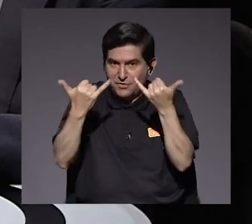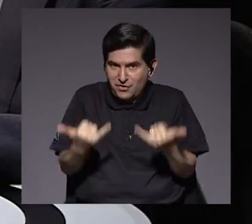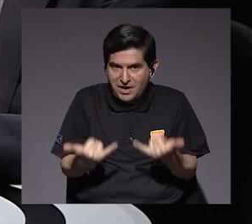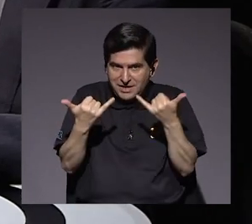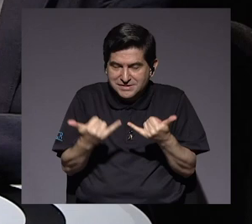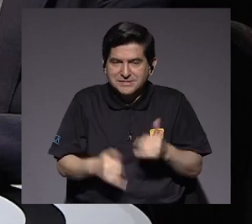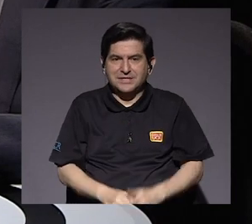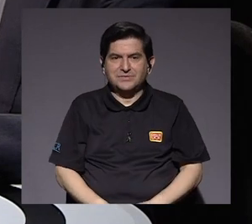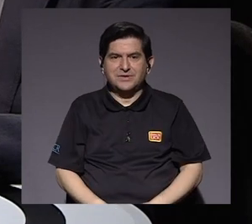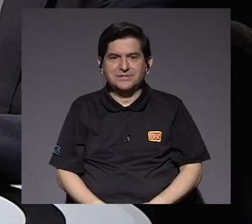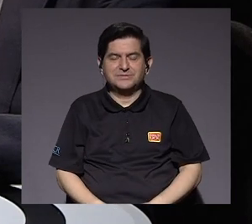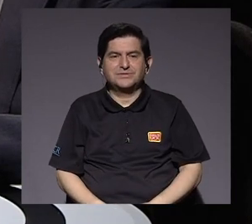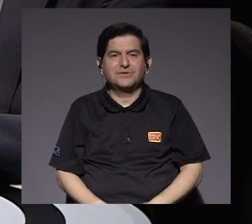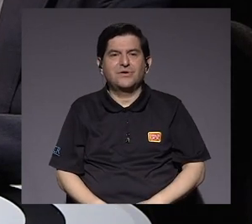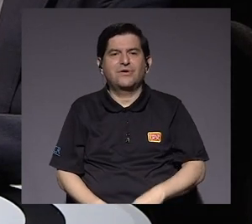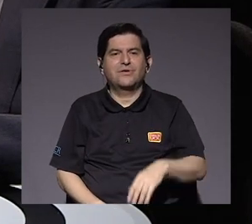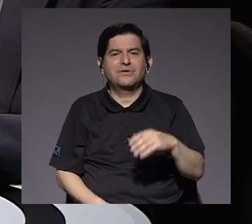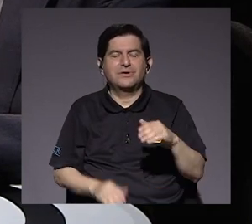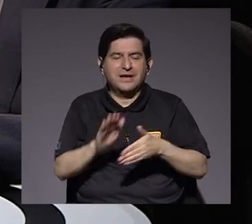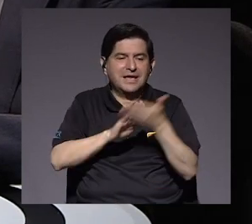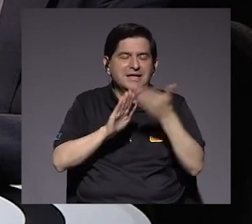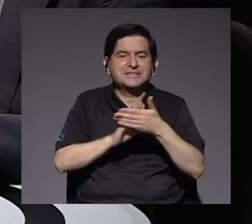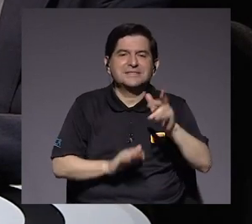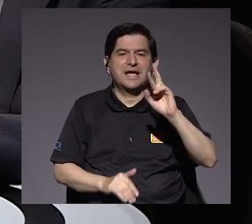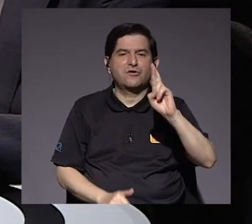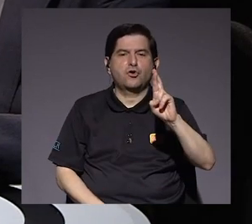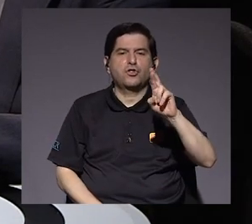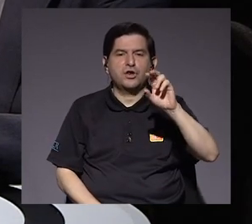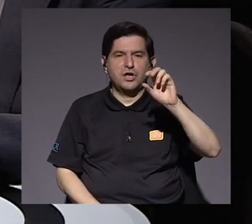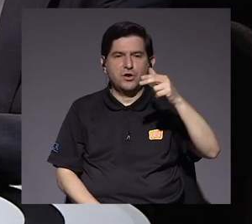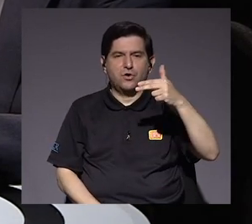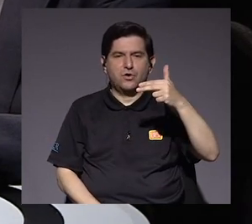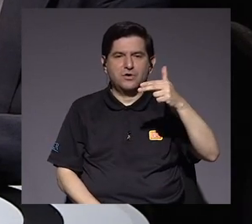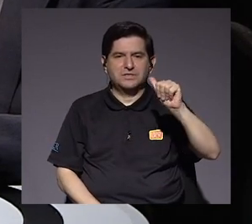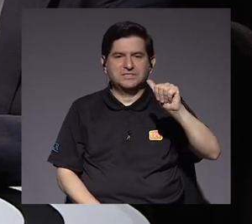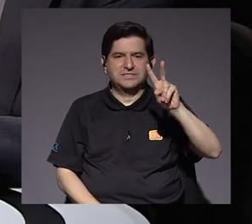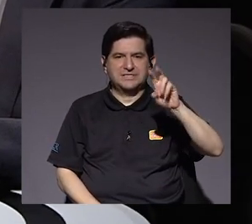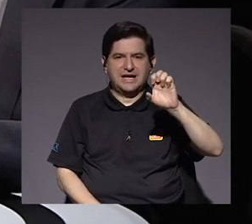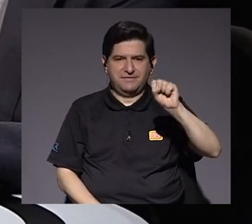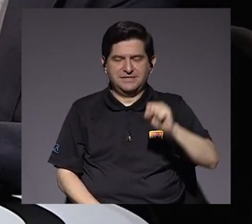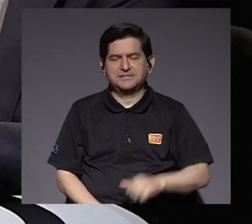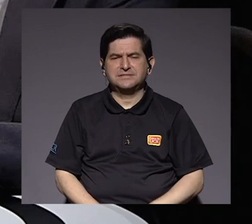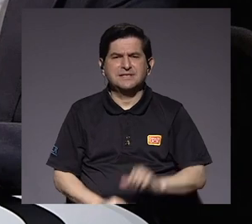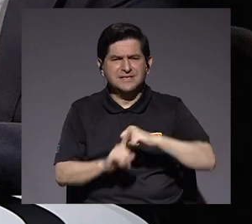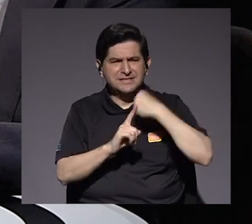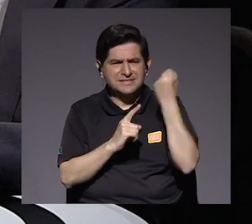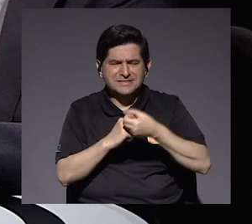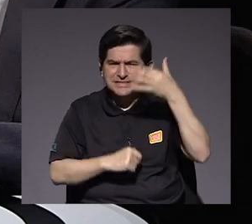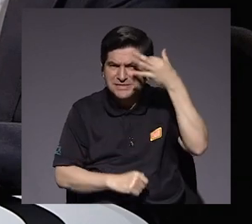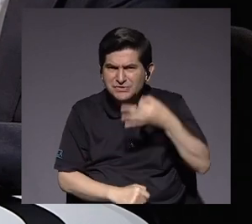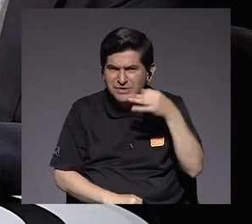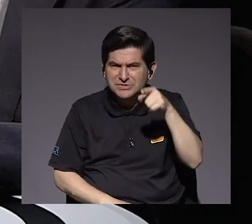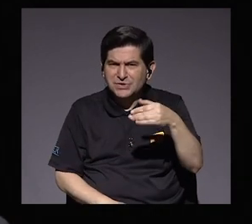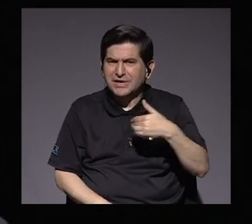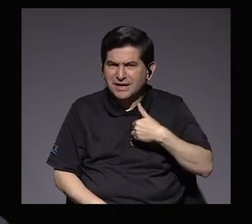situación, por la crisis, la de Rodrigo Chávez, sin duda alguna. Además, tenía algún factor de credibilidad